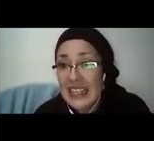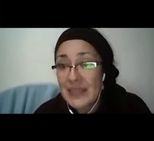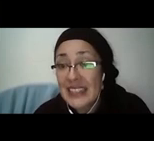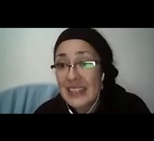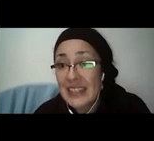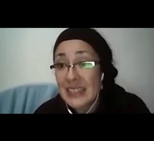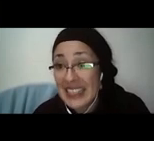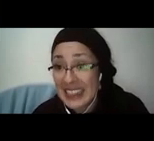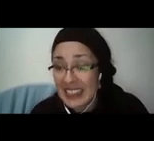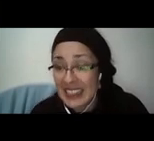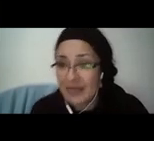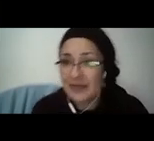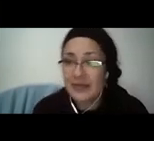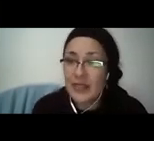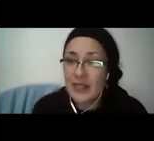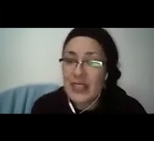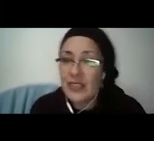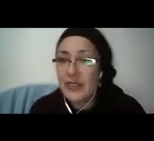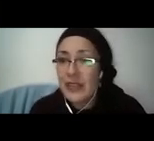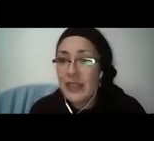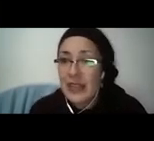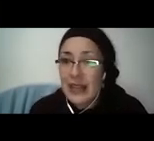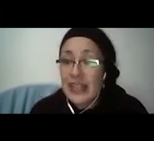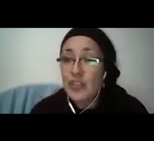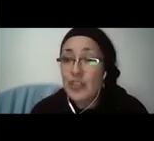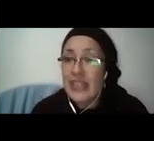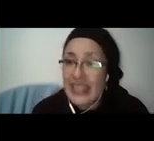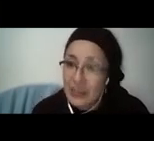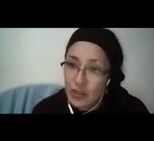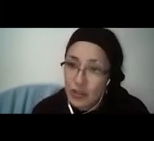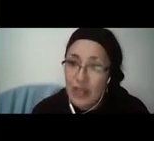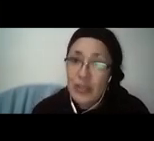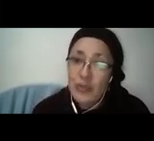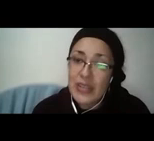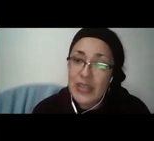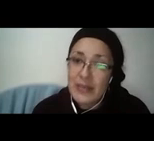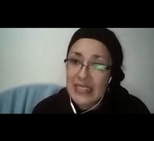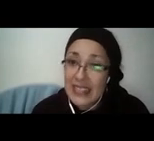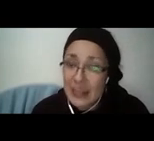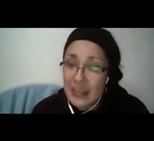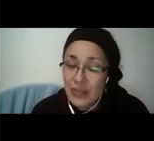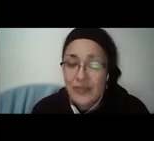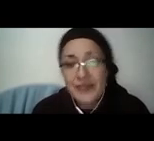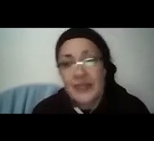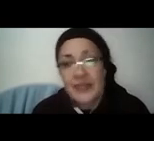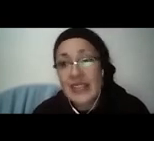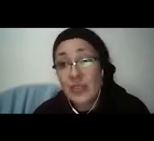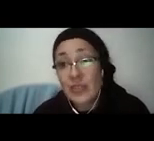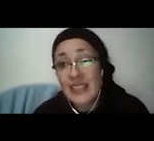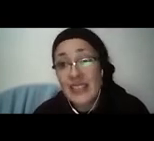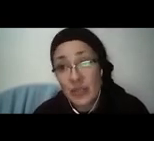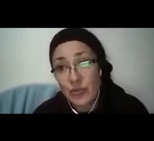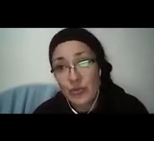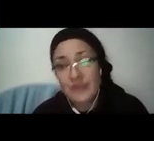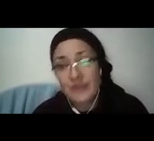energía intermitente, ¿no es cierto?, a razón de que solo la podemos usar mientras tenemos las